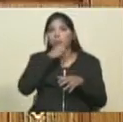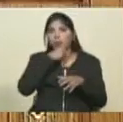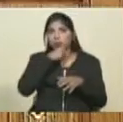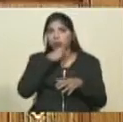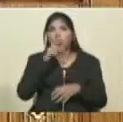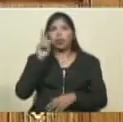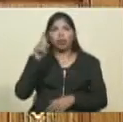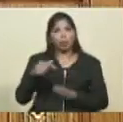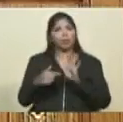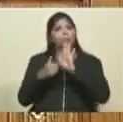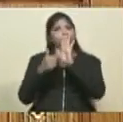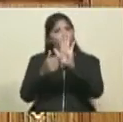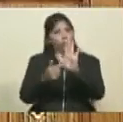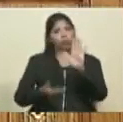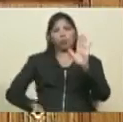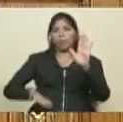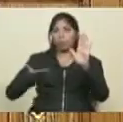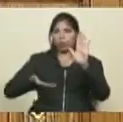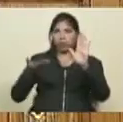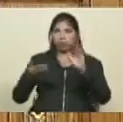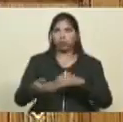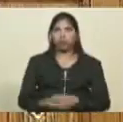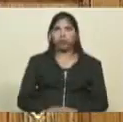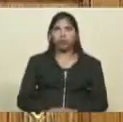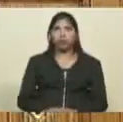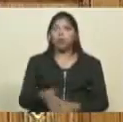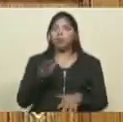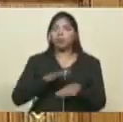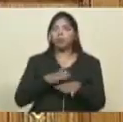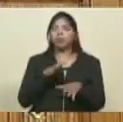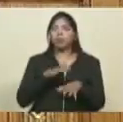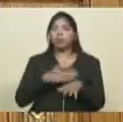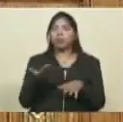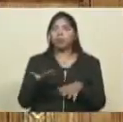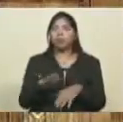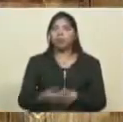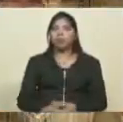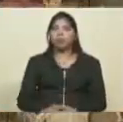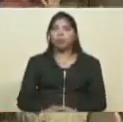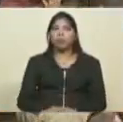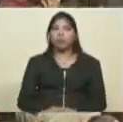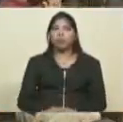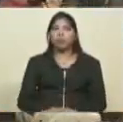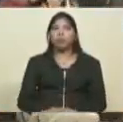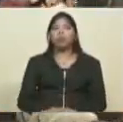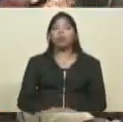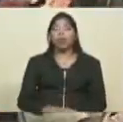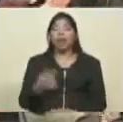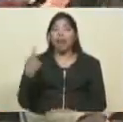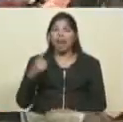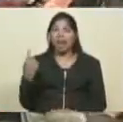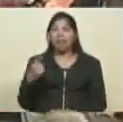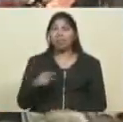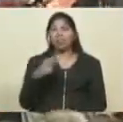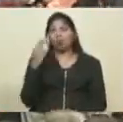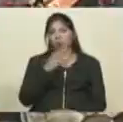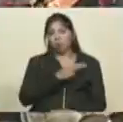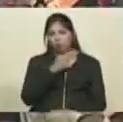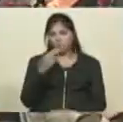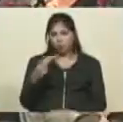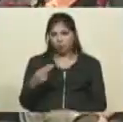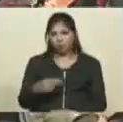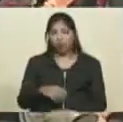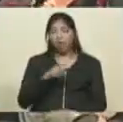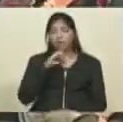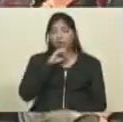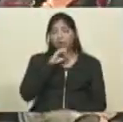es digno de resaltarlo, porque eso implica precisamente un compromiso con lo que significa una